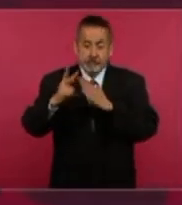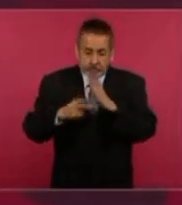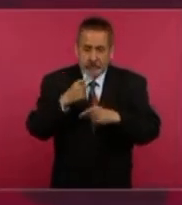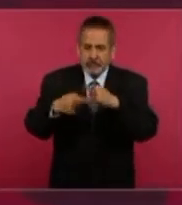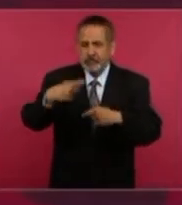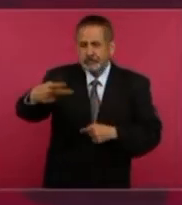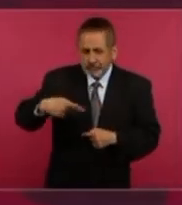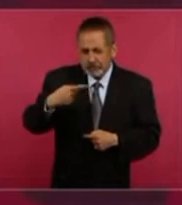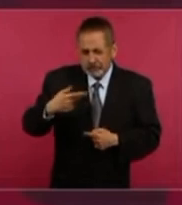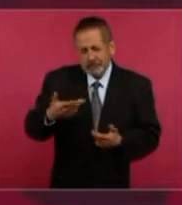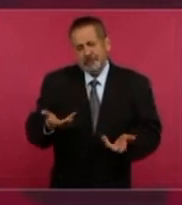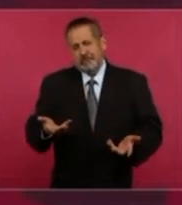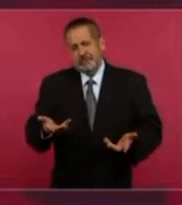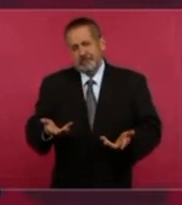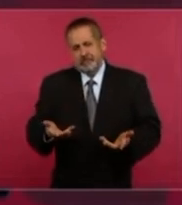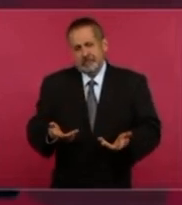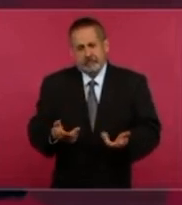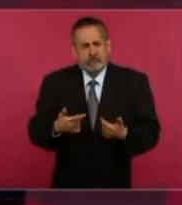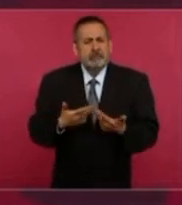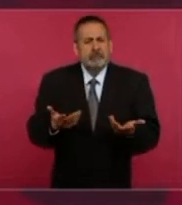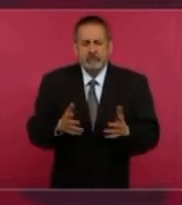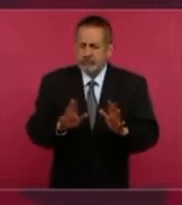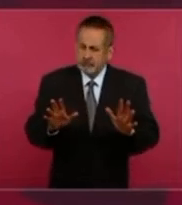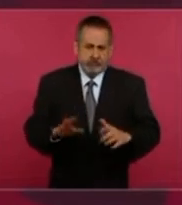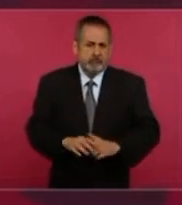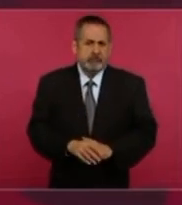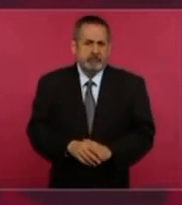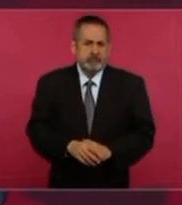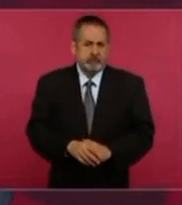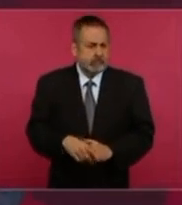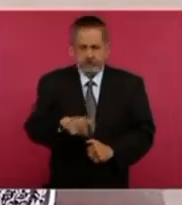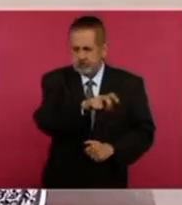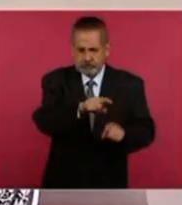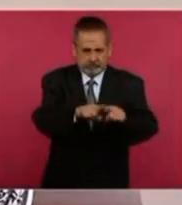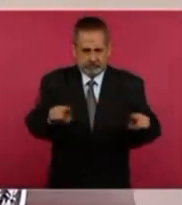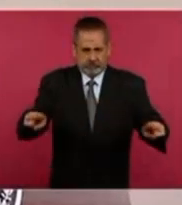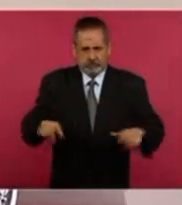que, ¿cómo le hago yo? O sea, aquí…